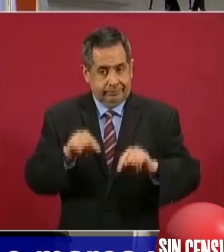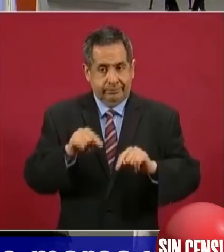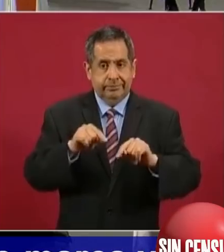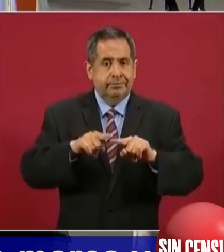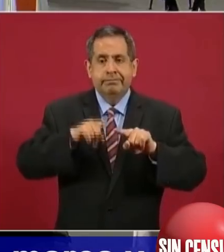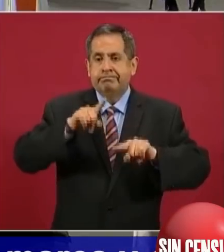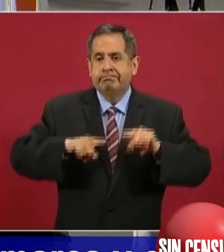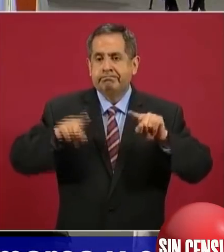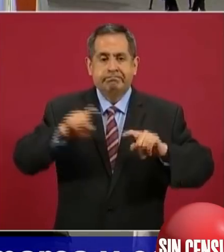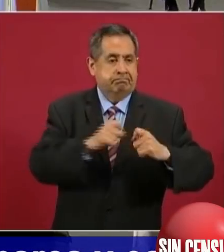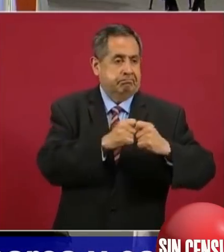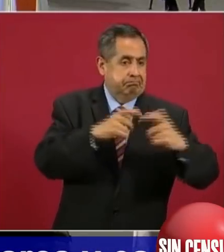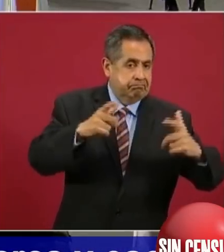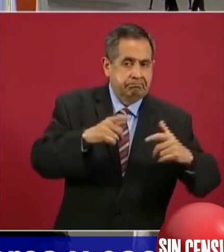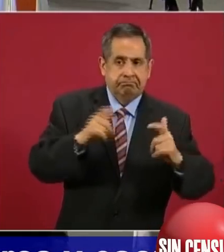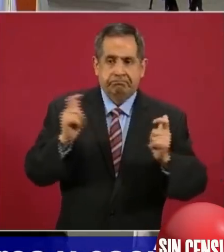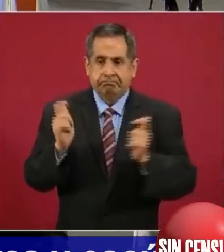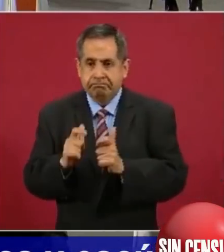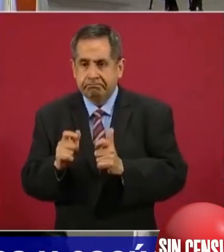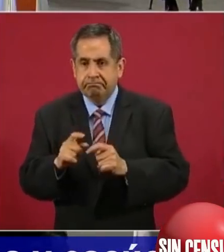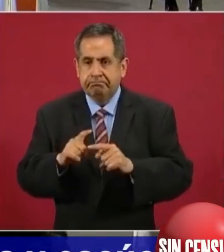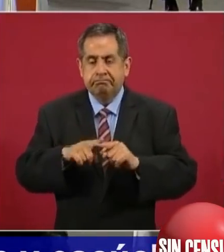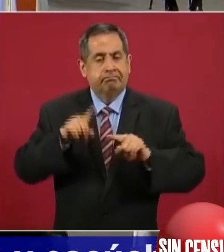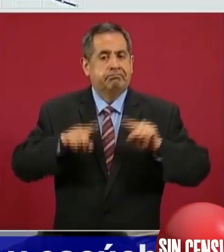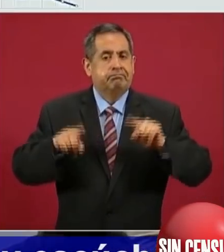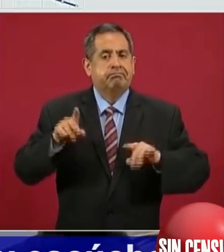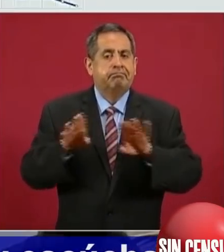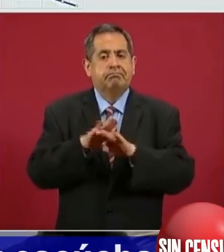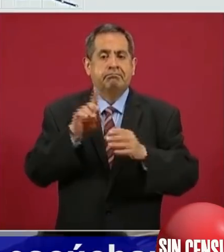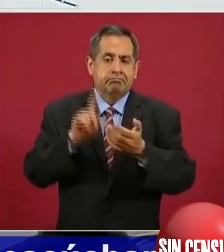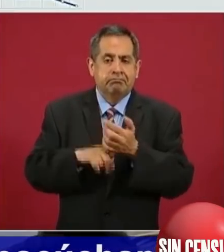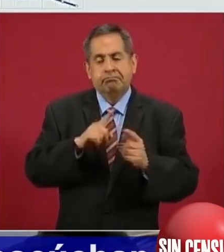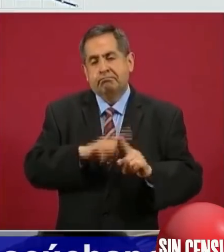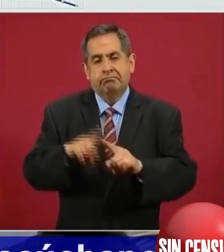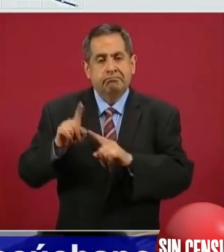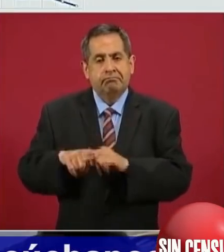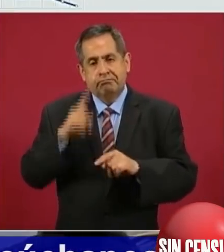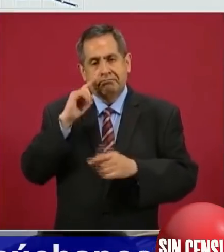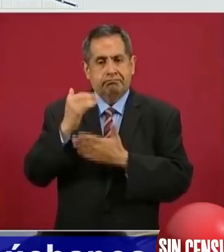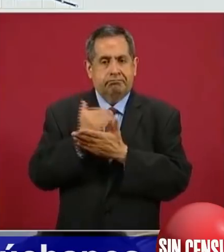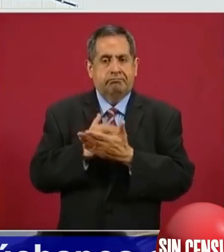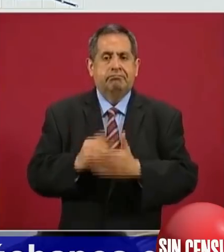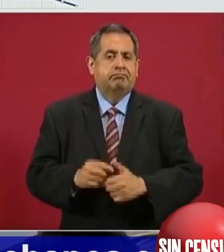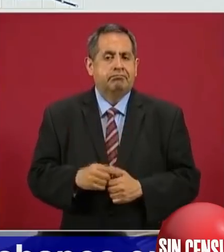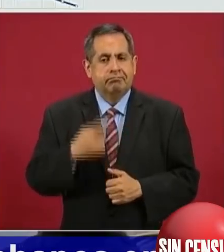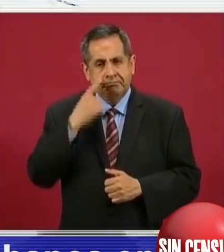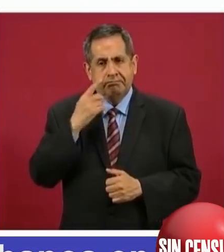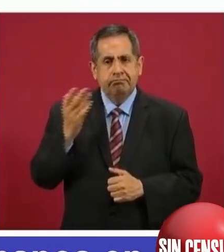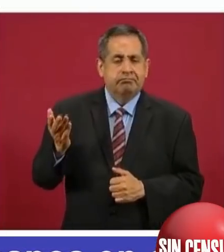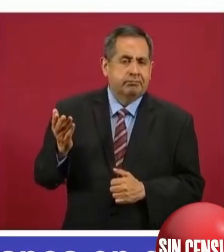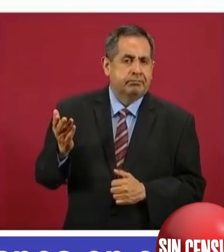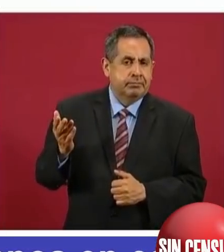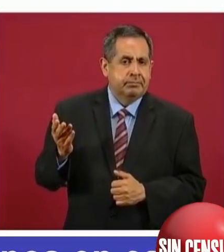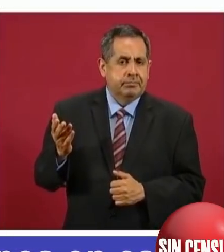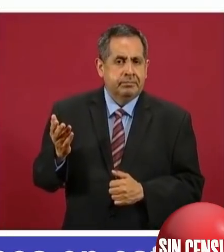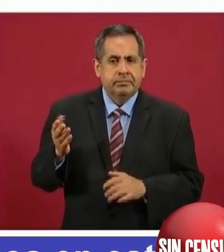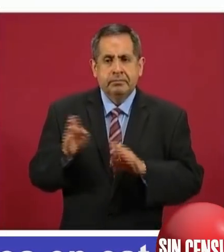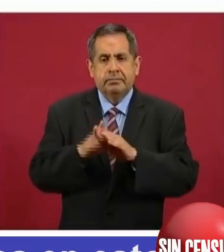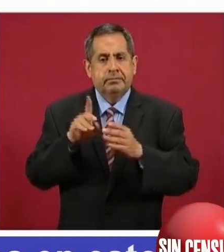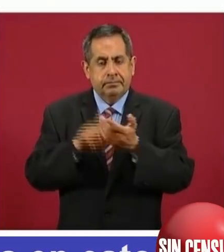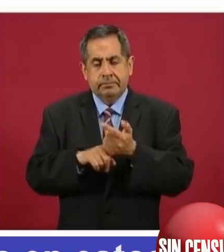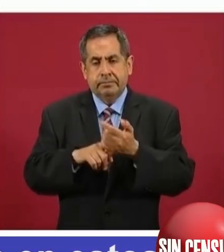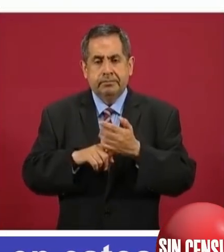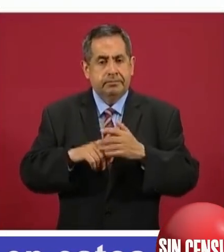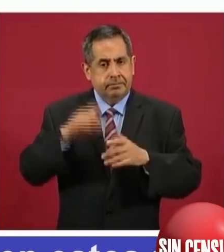ritmos en la conducción de la epidemia con las medidas de mitigación. Pero vean ustedes cómo tuvo un